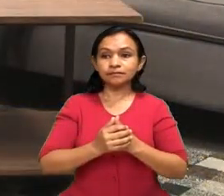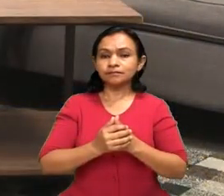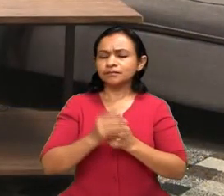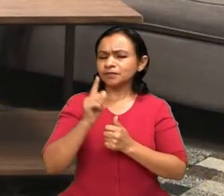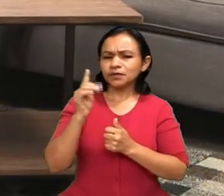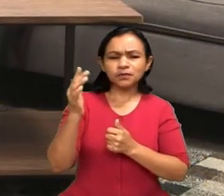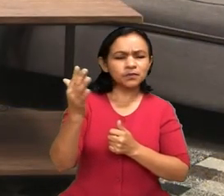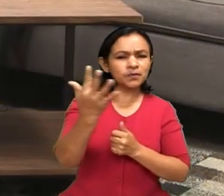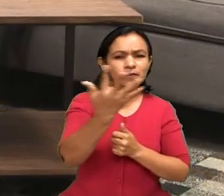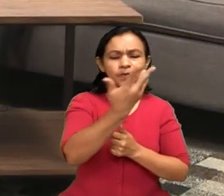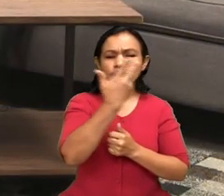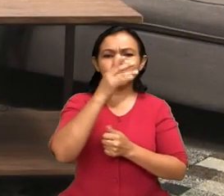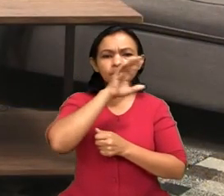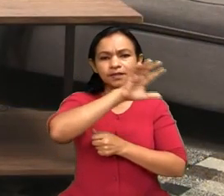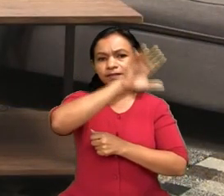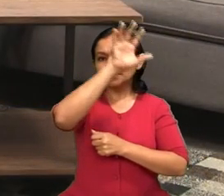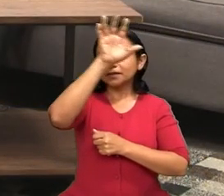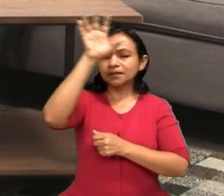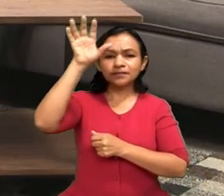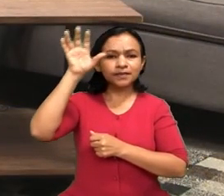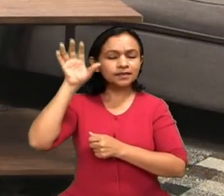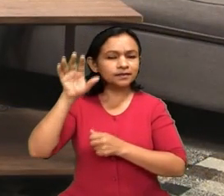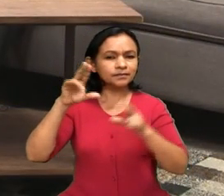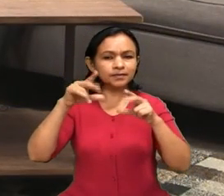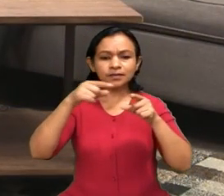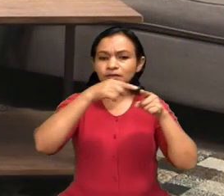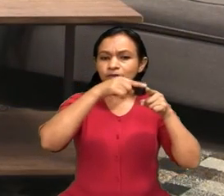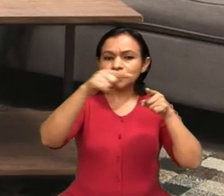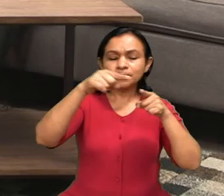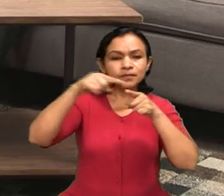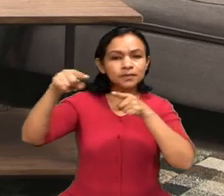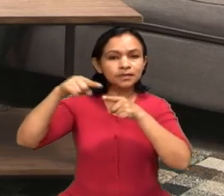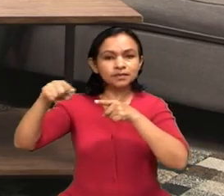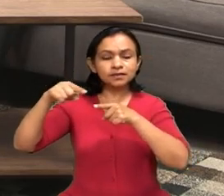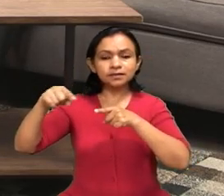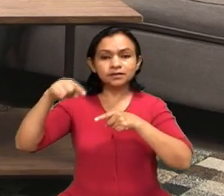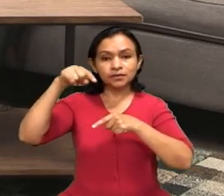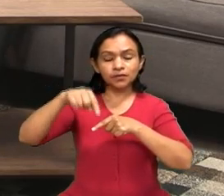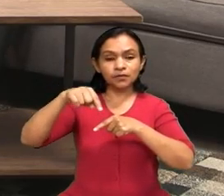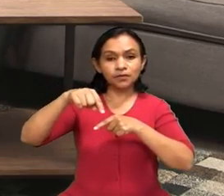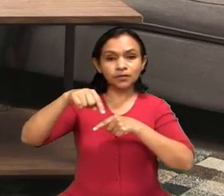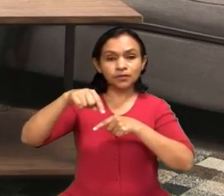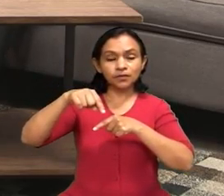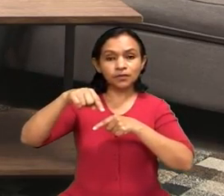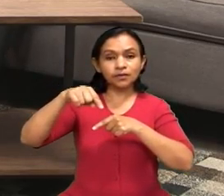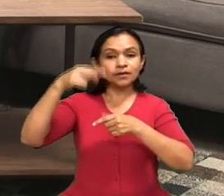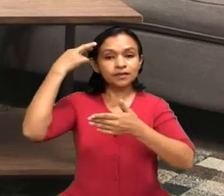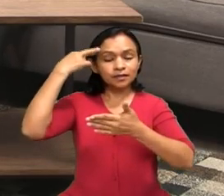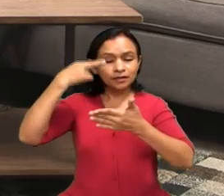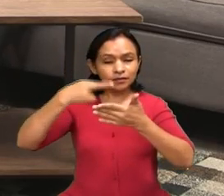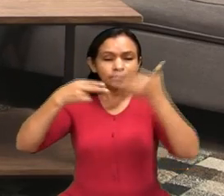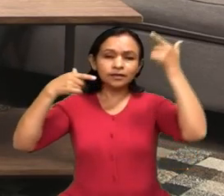los departamentos, todos los municipios estaremos hoy celebrando, recordando a Sandino.